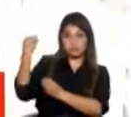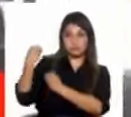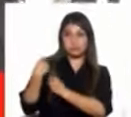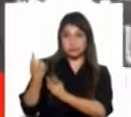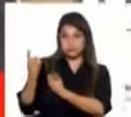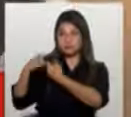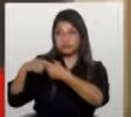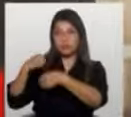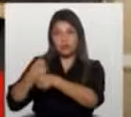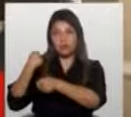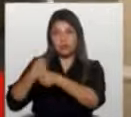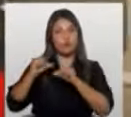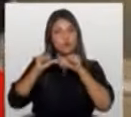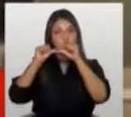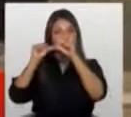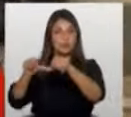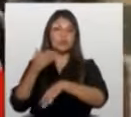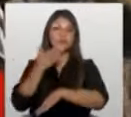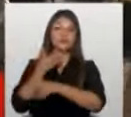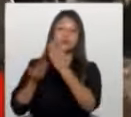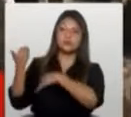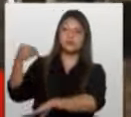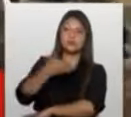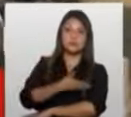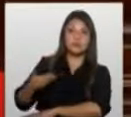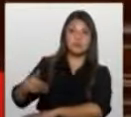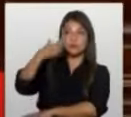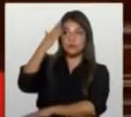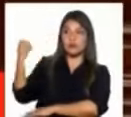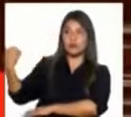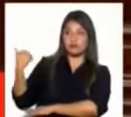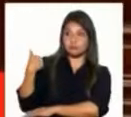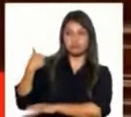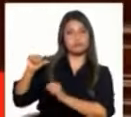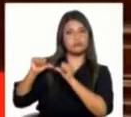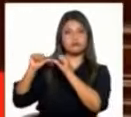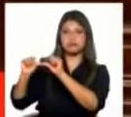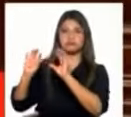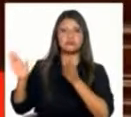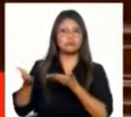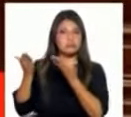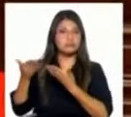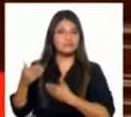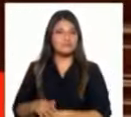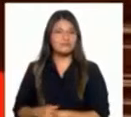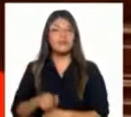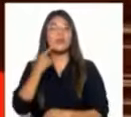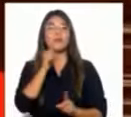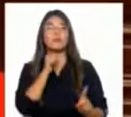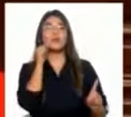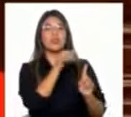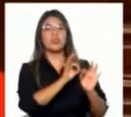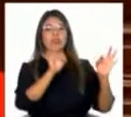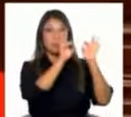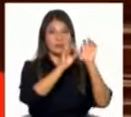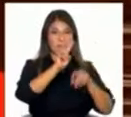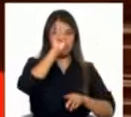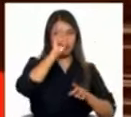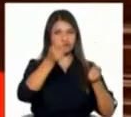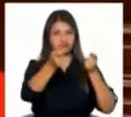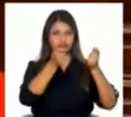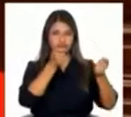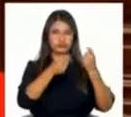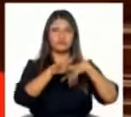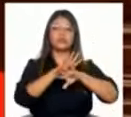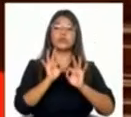lo tanto, su continuidad está en manos de la Presidenta de la República. Señaló además que las prioridades del gobierno para el 2024 son